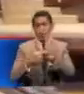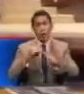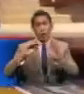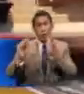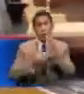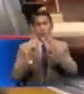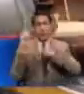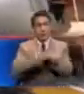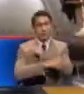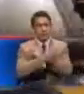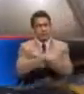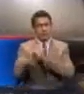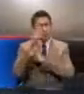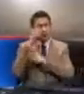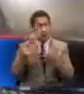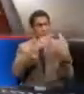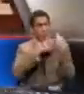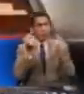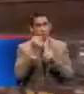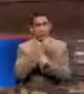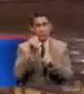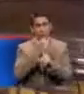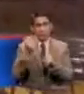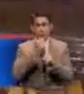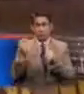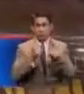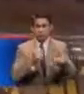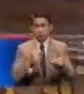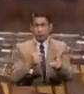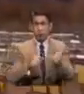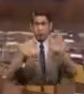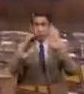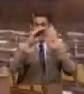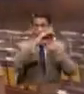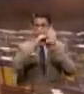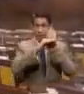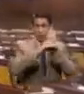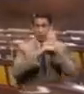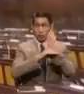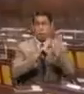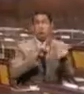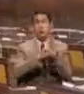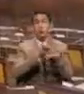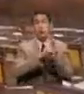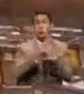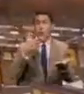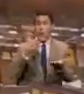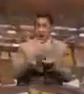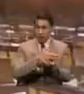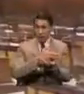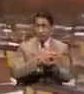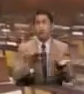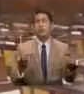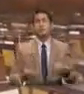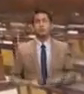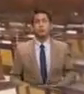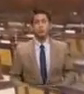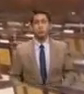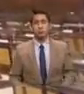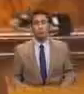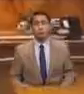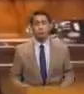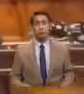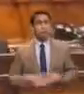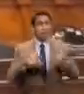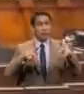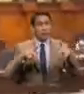más, impedimento de beneficios penitenciarios, tipificación del delito de tenencia o porte de armas sin afectar a las armas de fuego permitidas para uso civil,